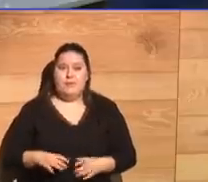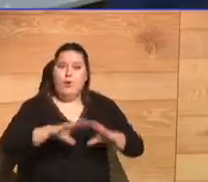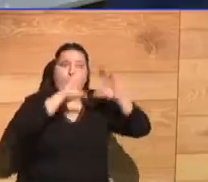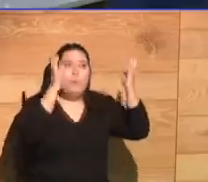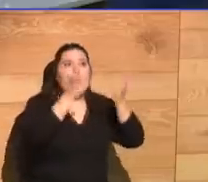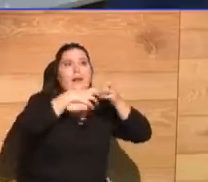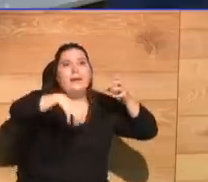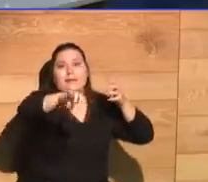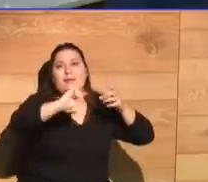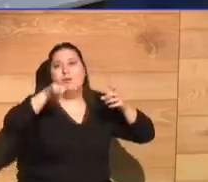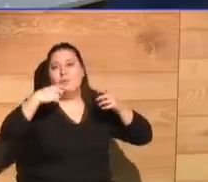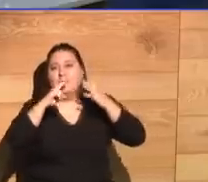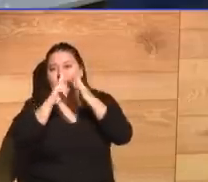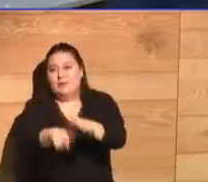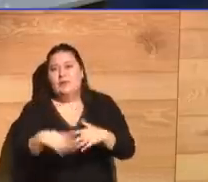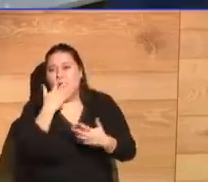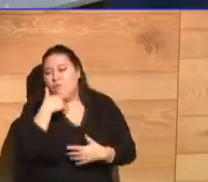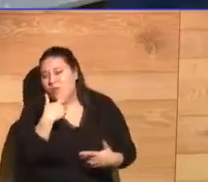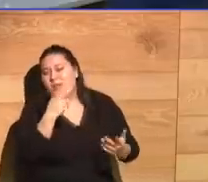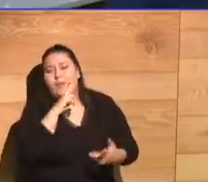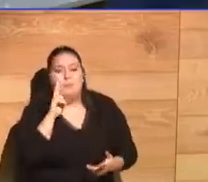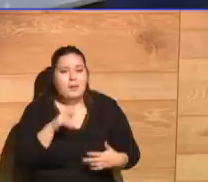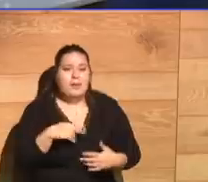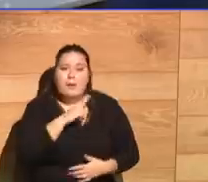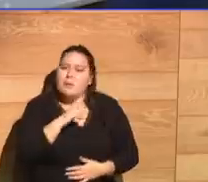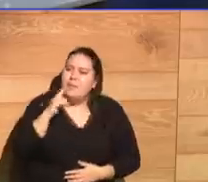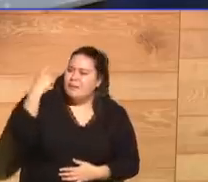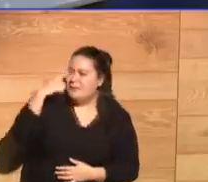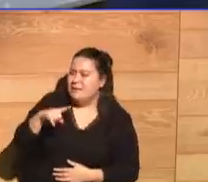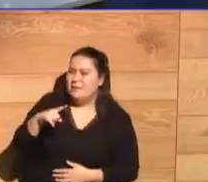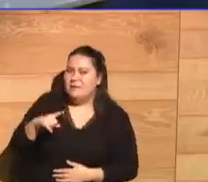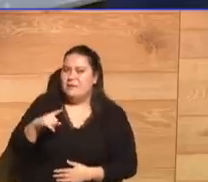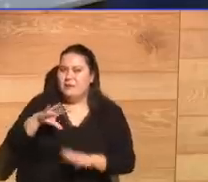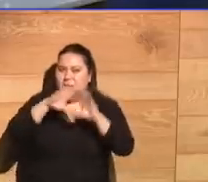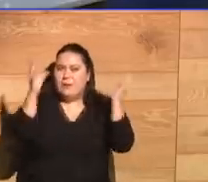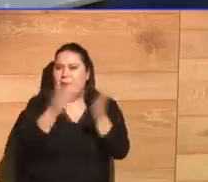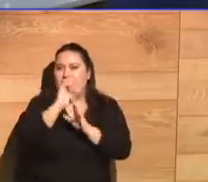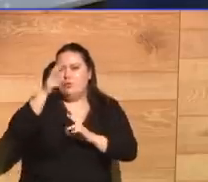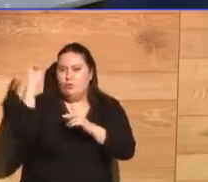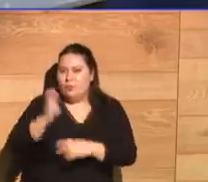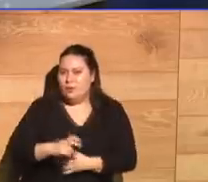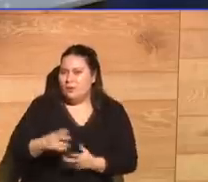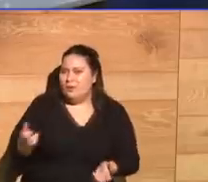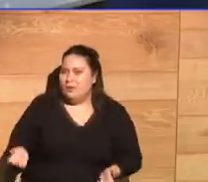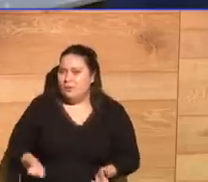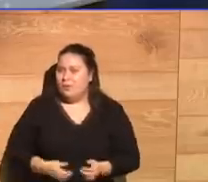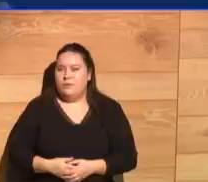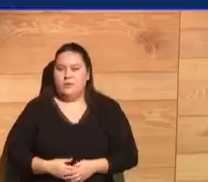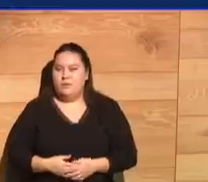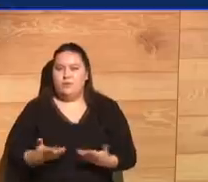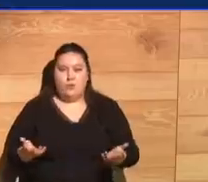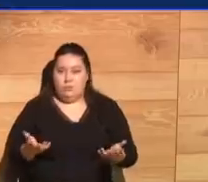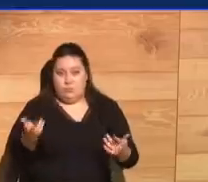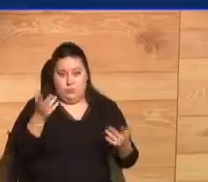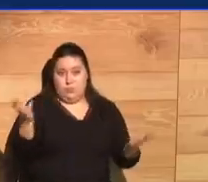madre la conoce después de los 7 años. Da igual, Juan. ¿Pero la madre sabe que él ha venido de otro planeta? Sí. Entonces, pues ya